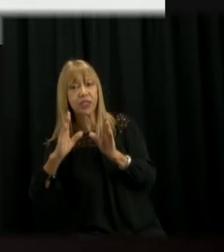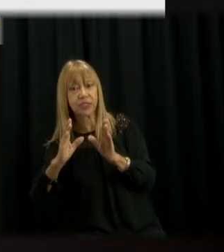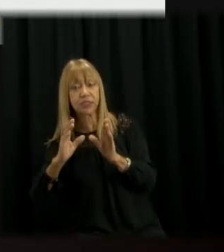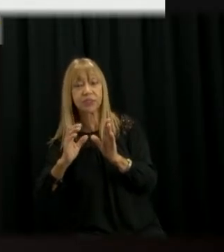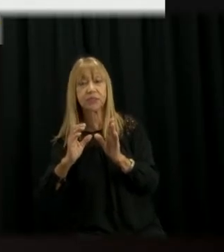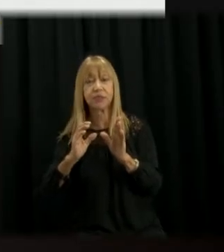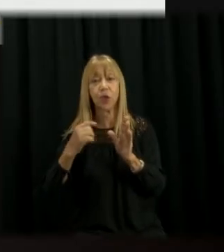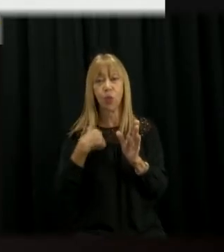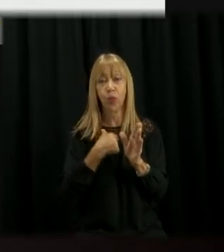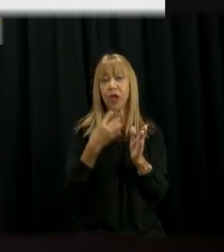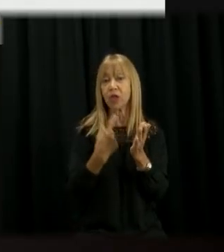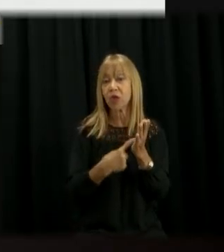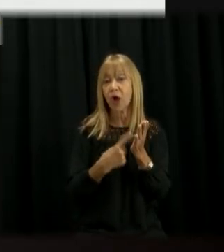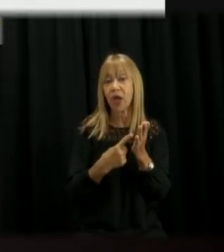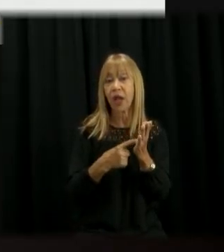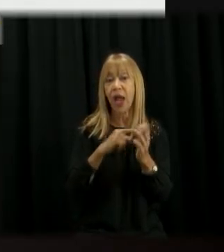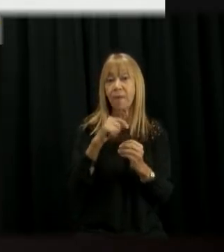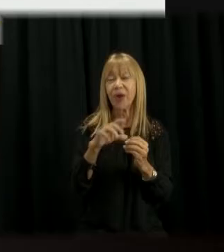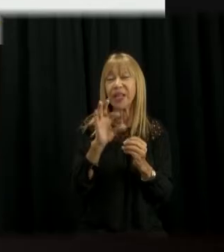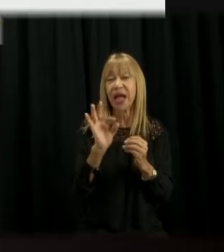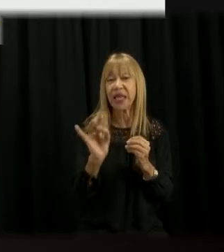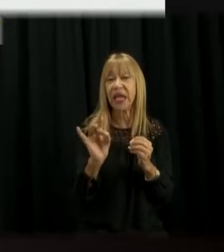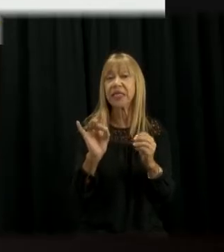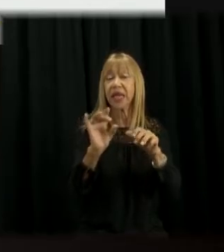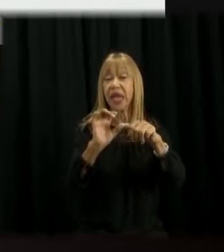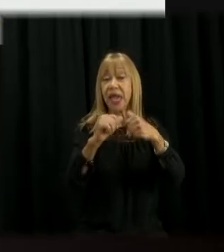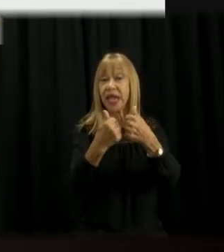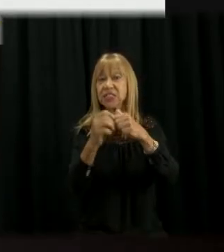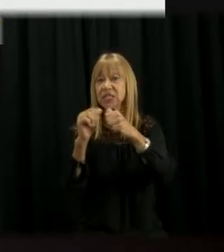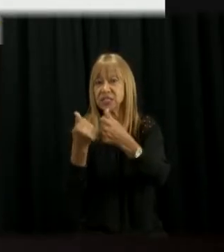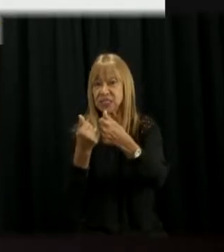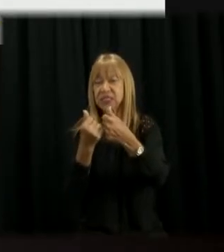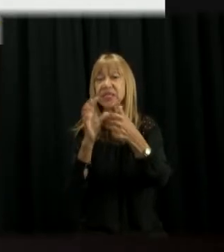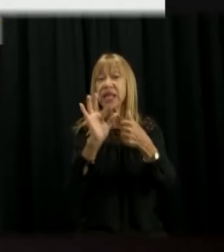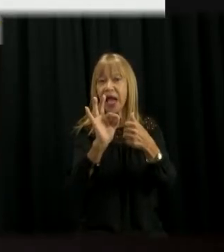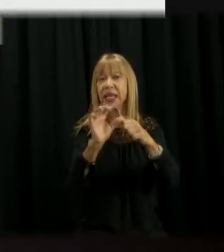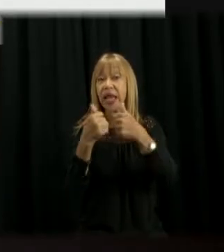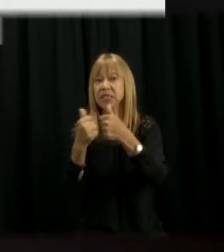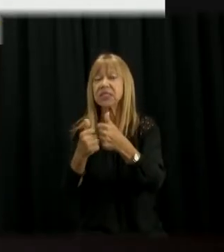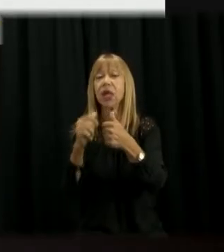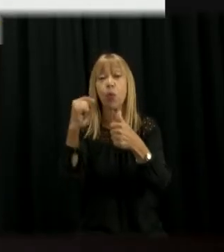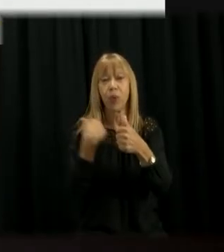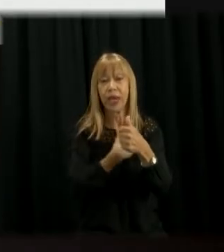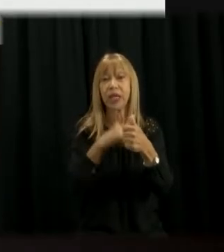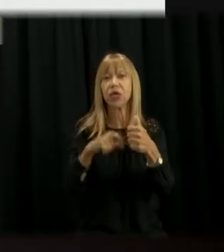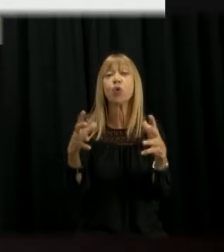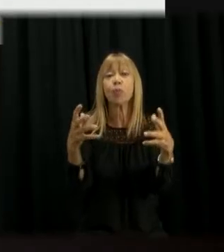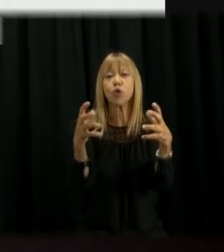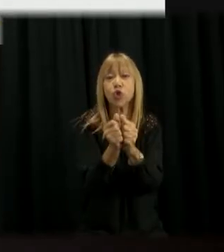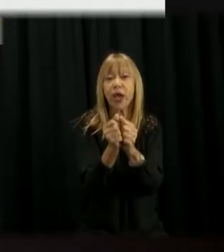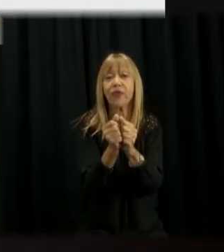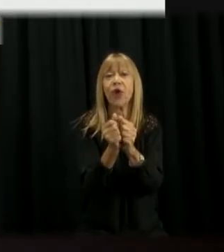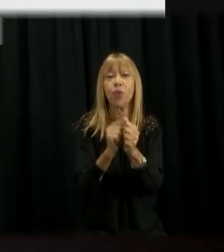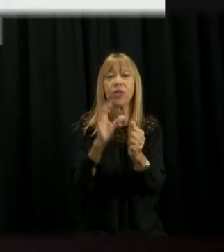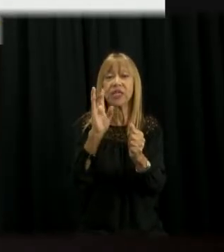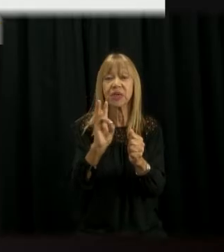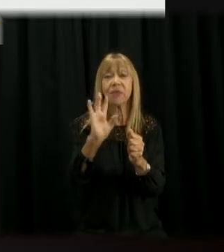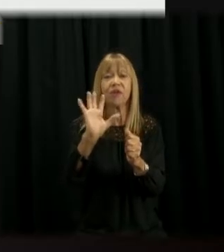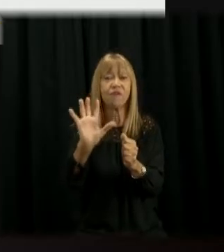externos. Estamos hablando de 90 agencias que tenemos que